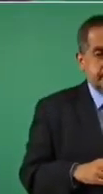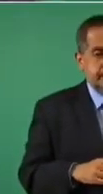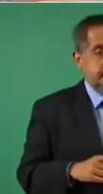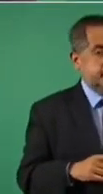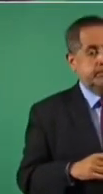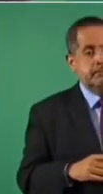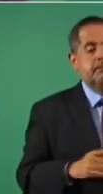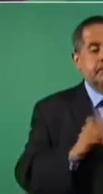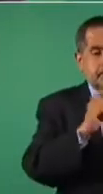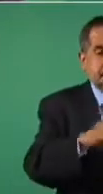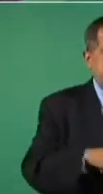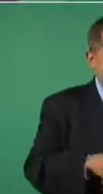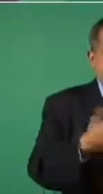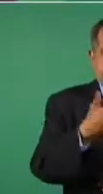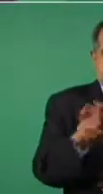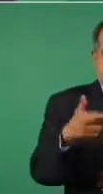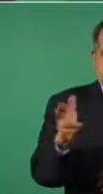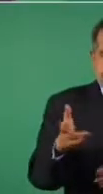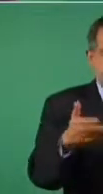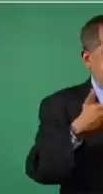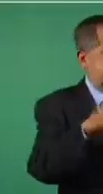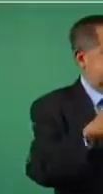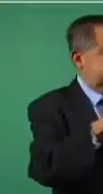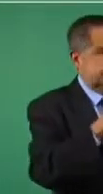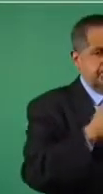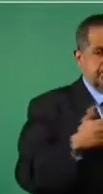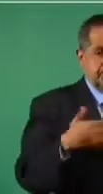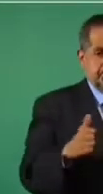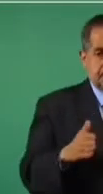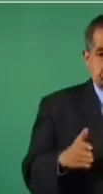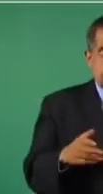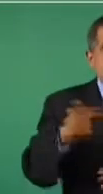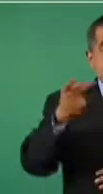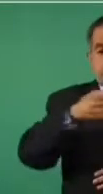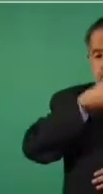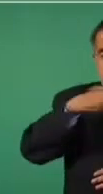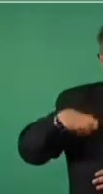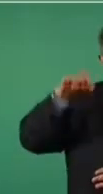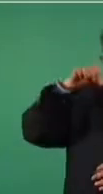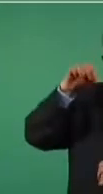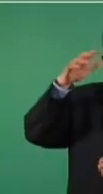se abrieron los restaurantes, pero a los adultos mayores